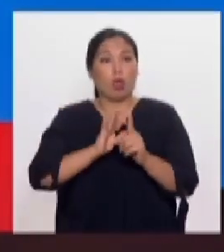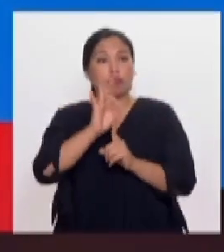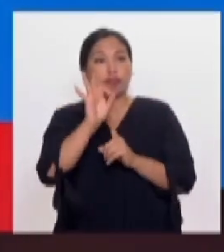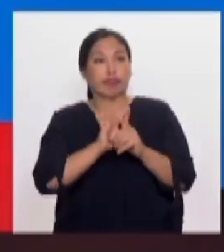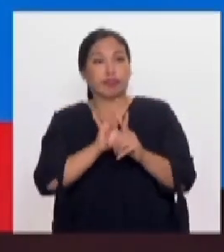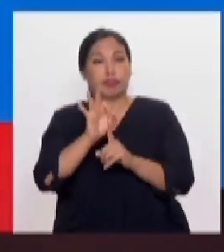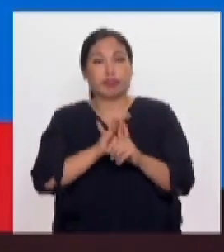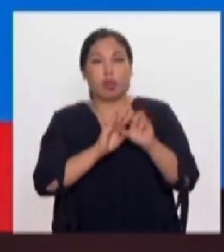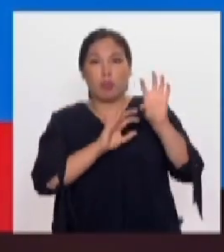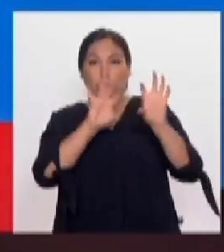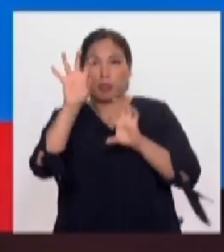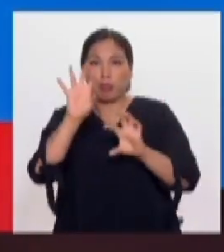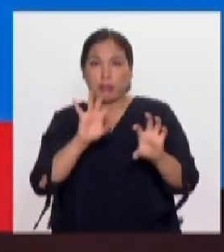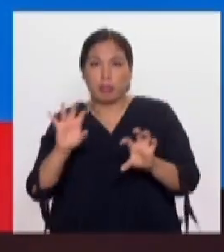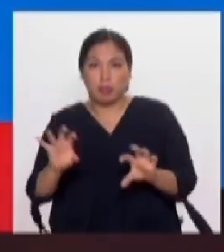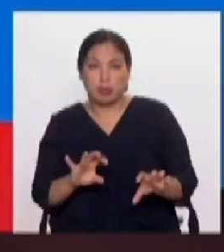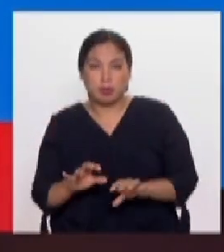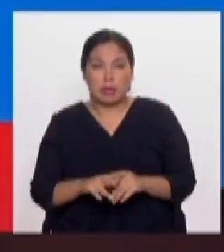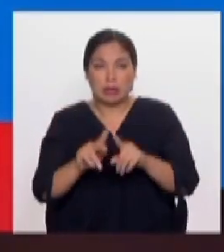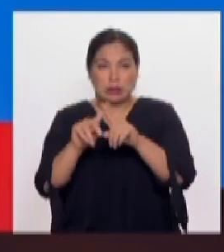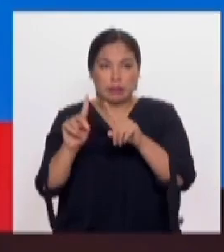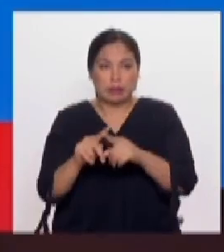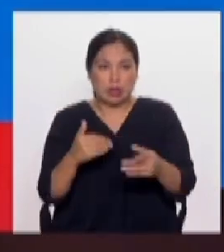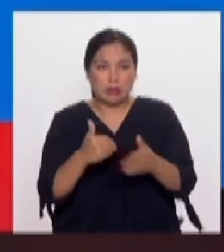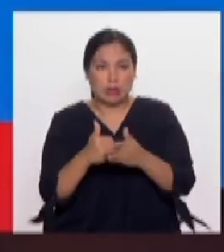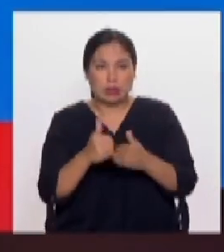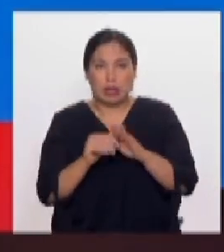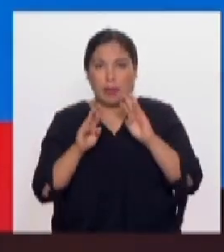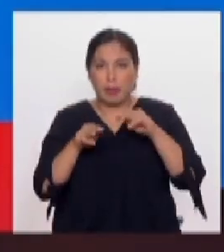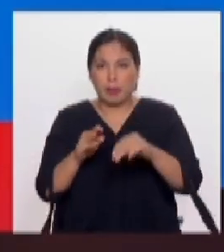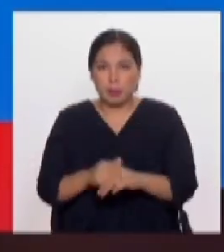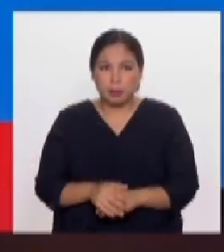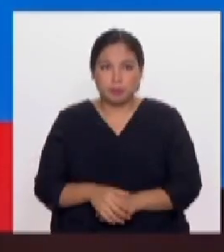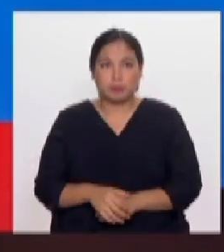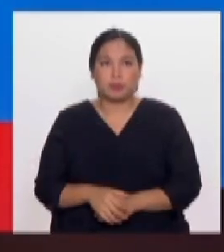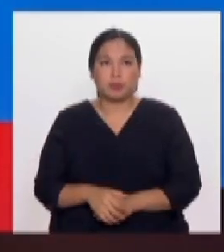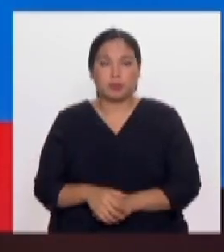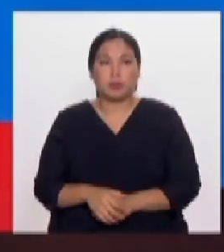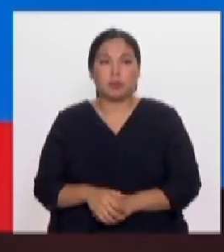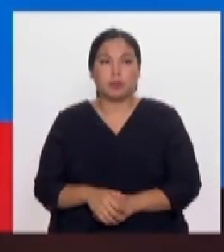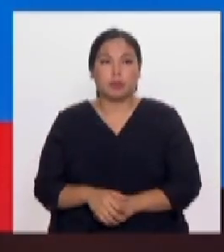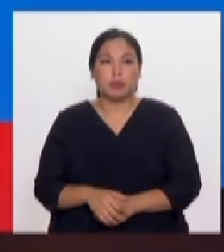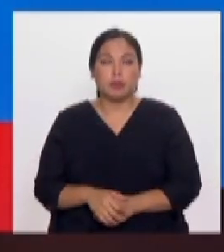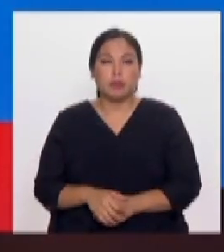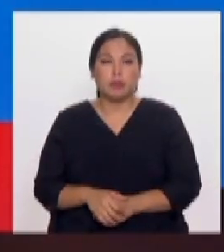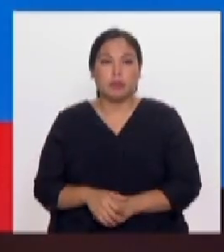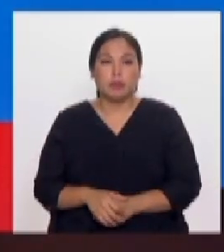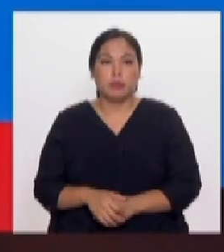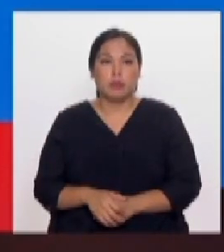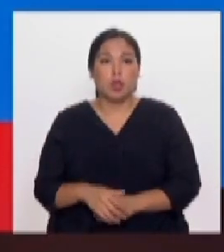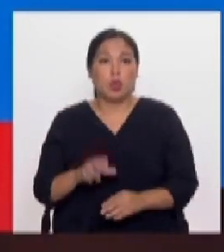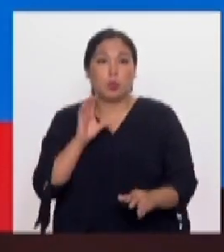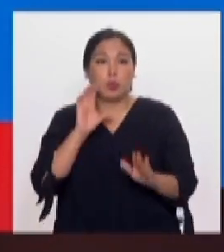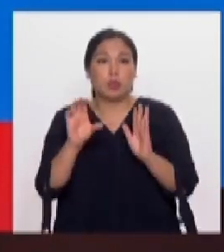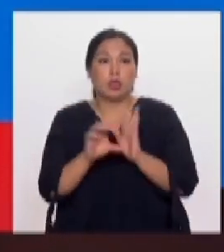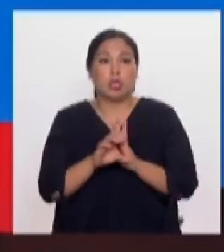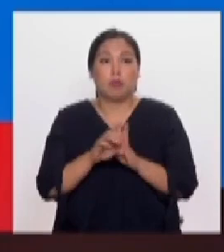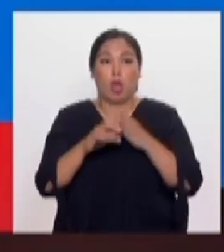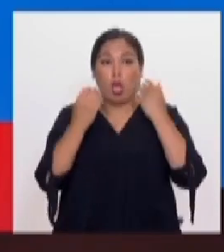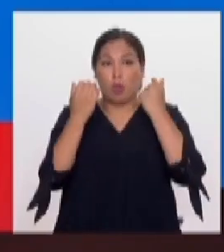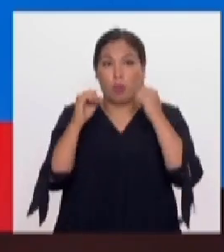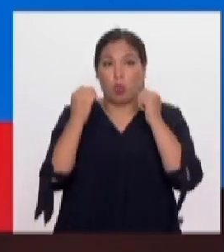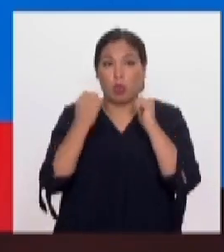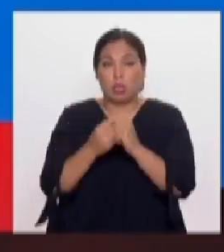entre 21 a 22 grados en los distritos más cercanos al mar y estos disminuyen mientras más nos alejamos del mismo. Por ejemplo, en La Molina, el Lurigancho, tenemos